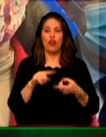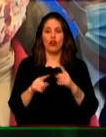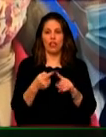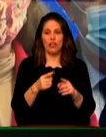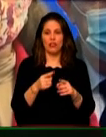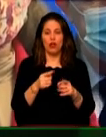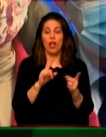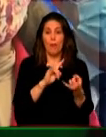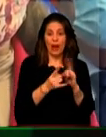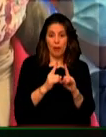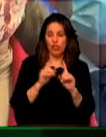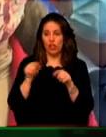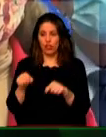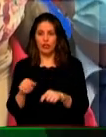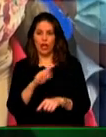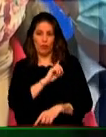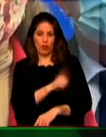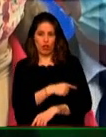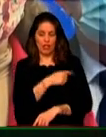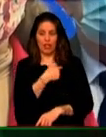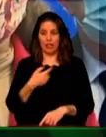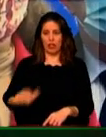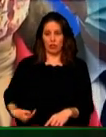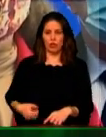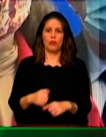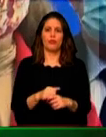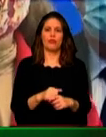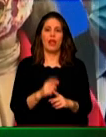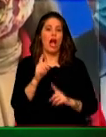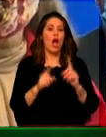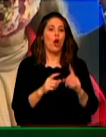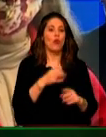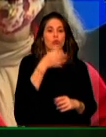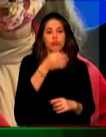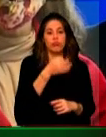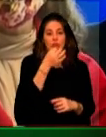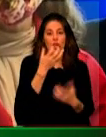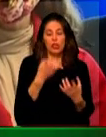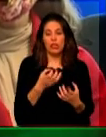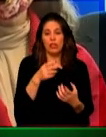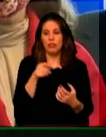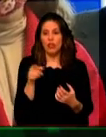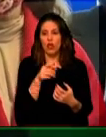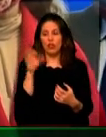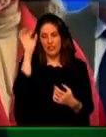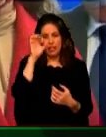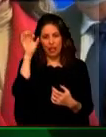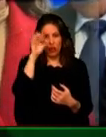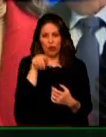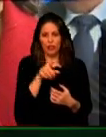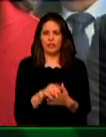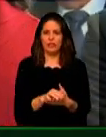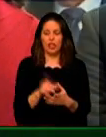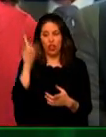entre el Parlamento y el Poder Ejecutivo. ¿Algún comentario que harán el senador Coutinho, el senador Manini y